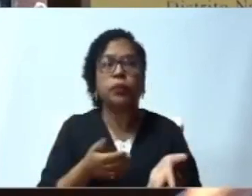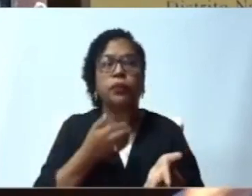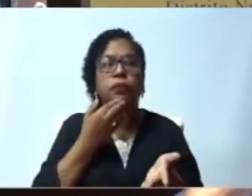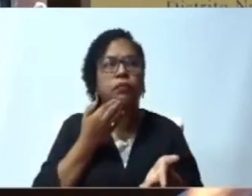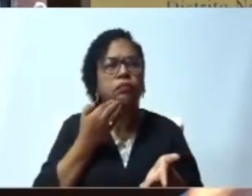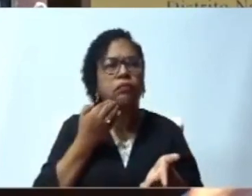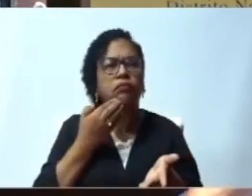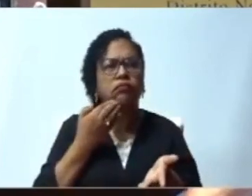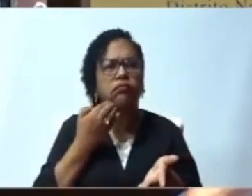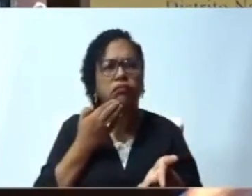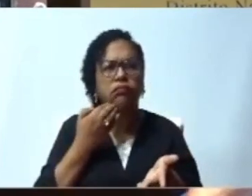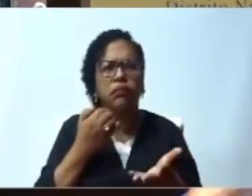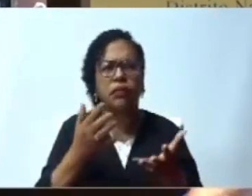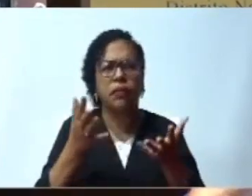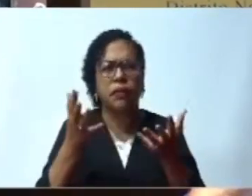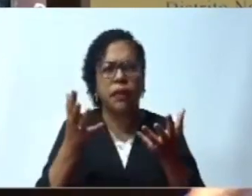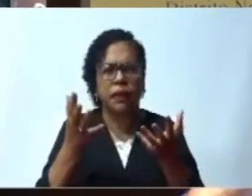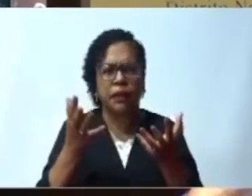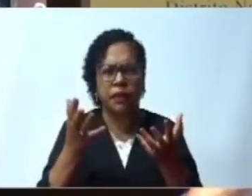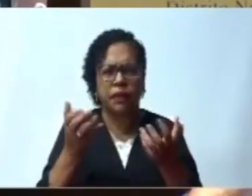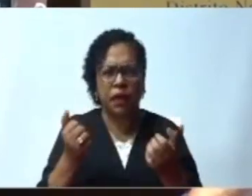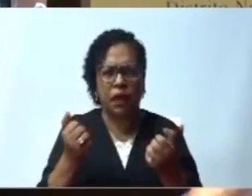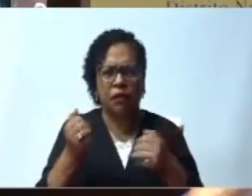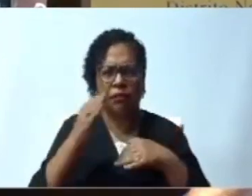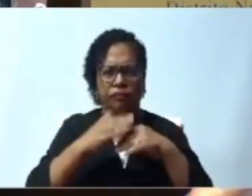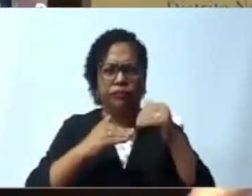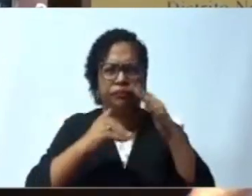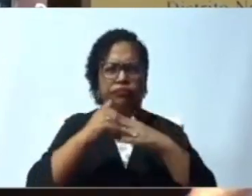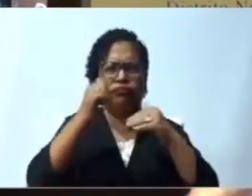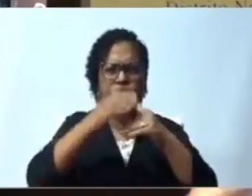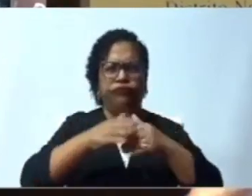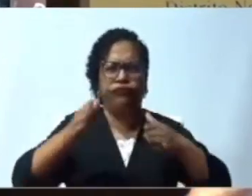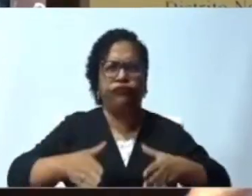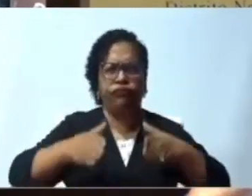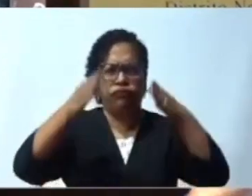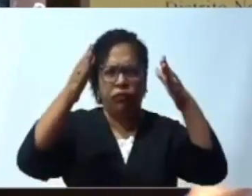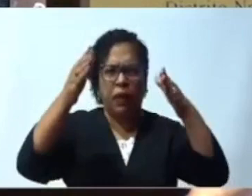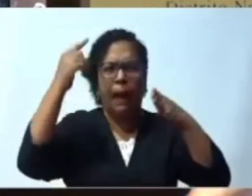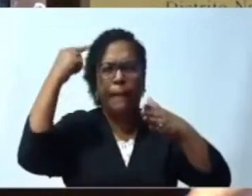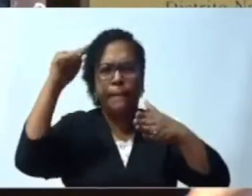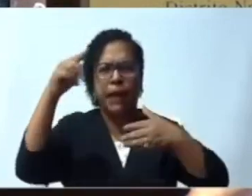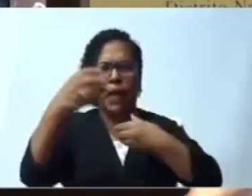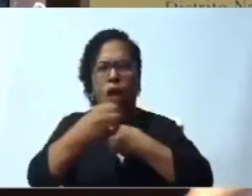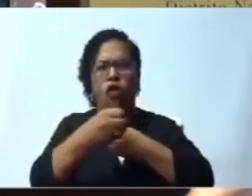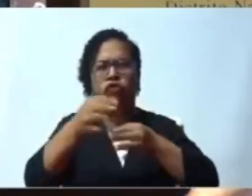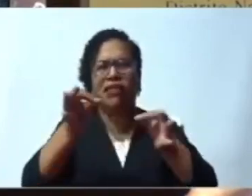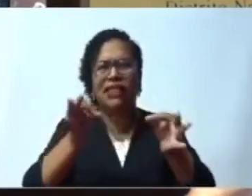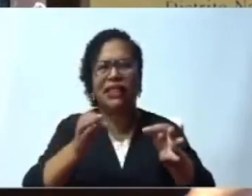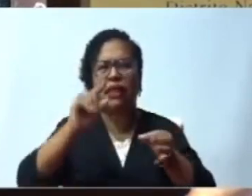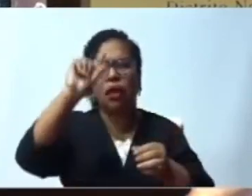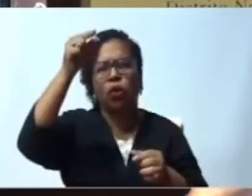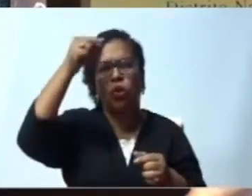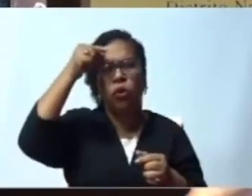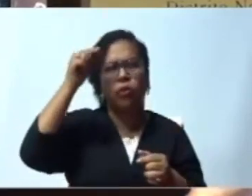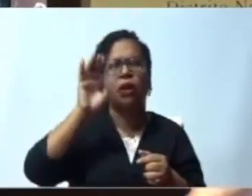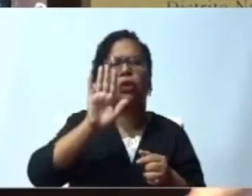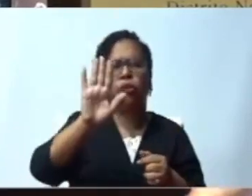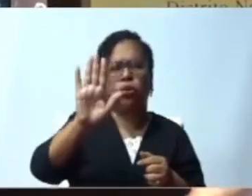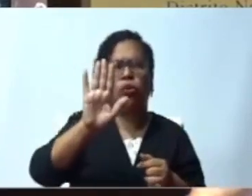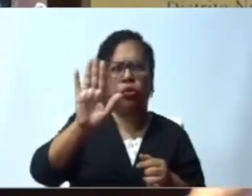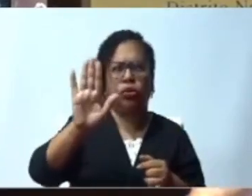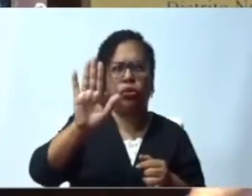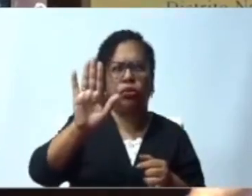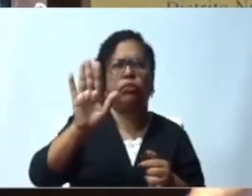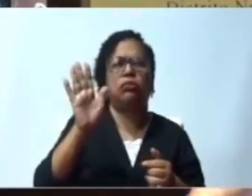para un edificio de obras que aloje las oficinas del Estado, y aquí me llegan algunas oficinas